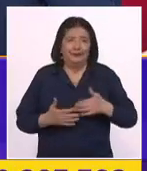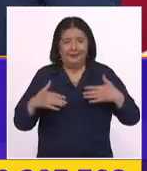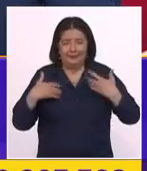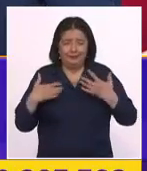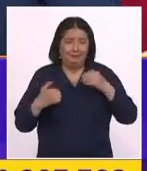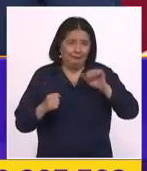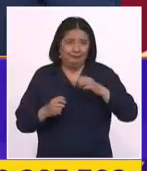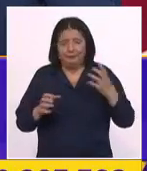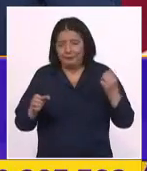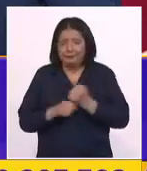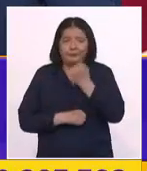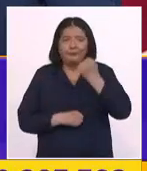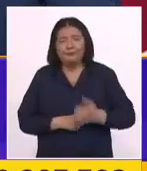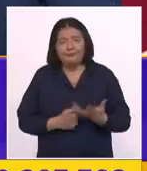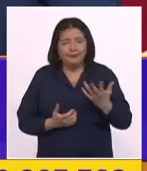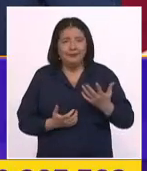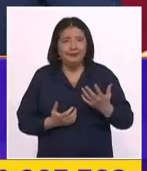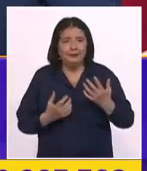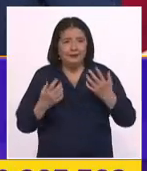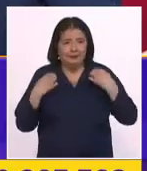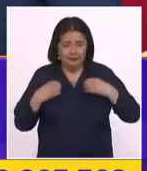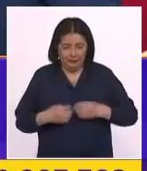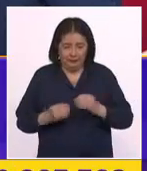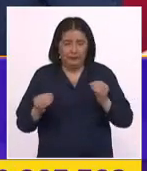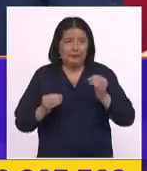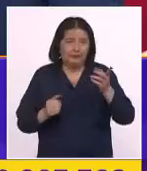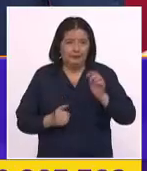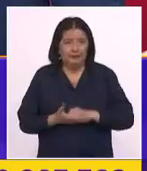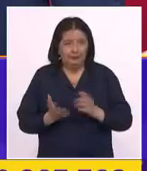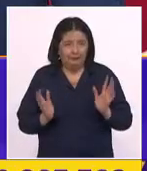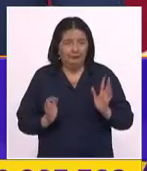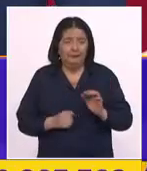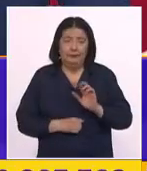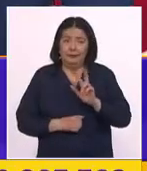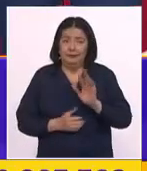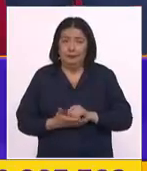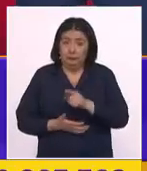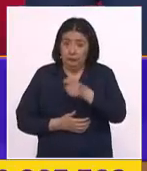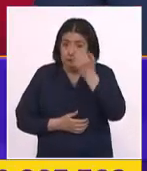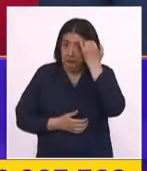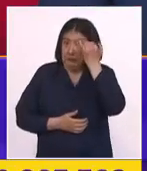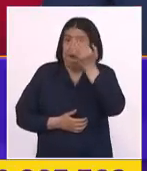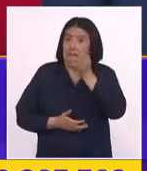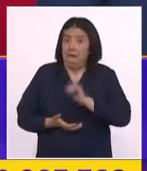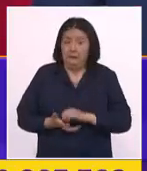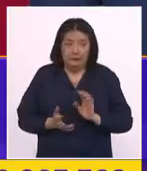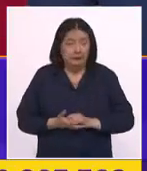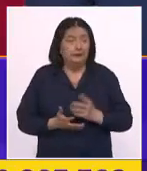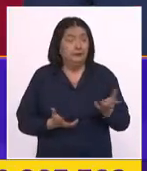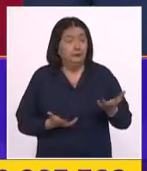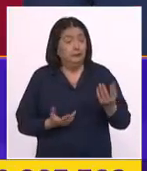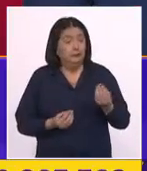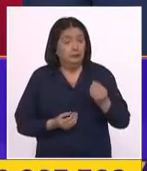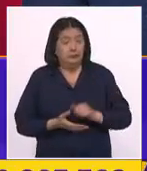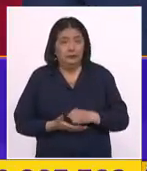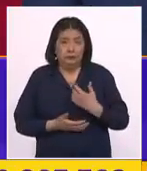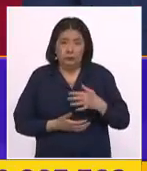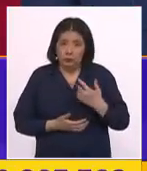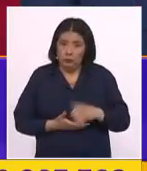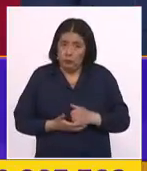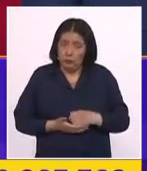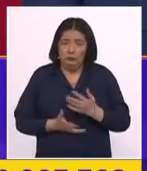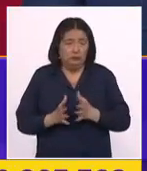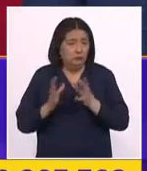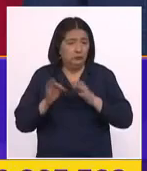contenta de haber logrado otra vez la medalla pues de oro en esta prueba, ¿no? De 35. ¿Te imaginaste? Porque en definitiva es un